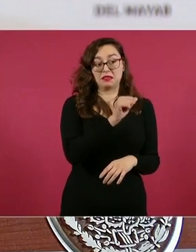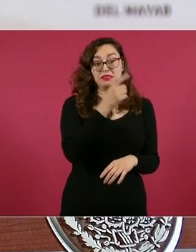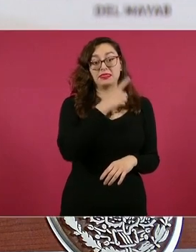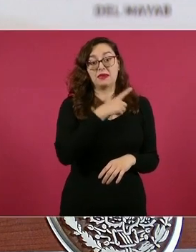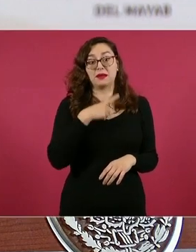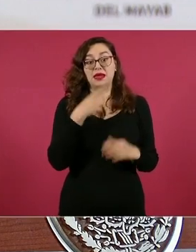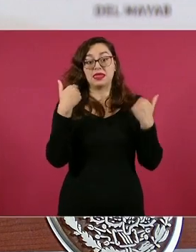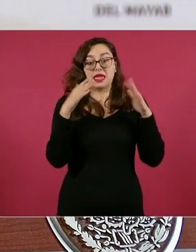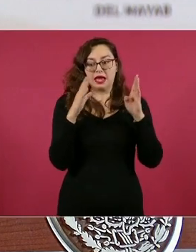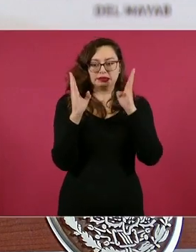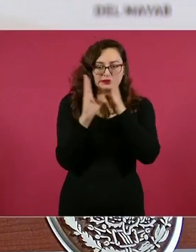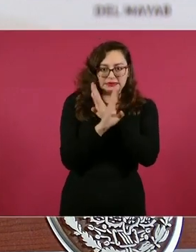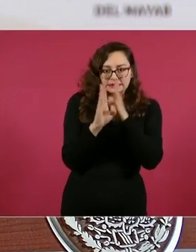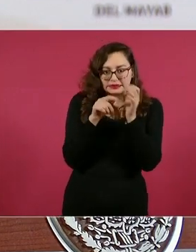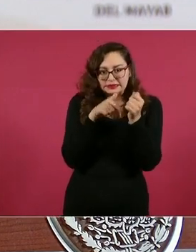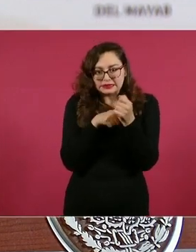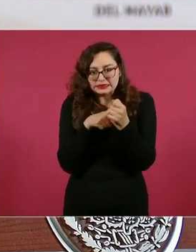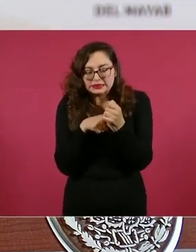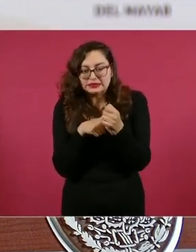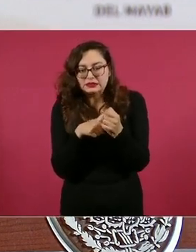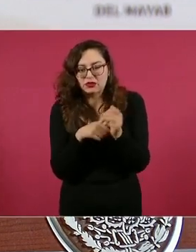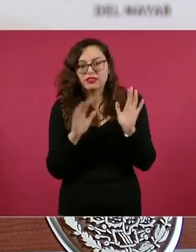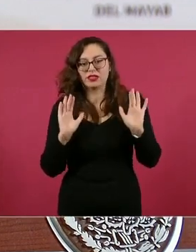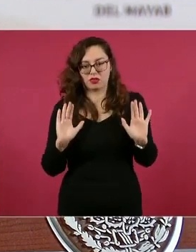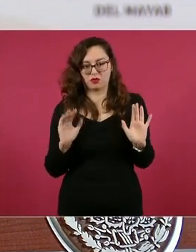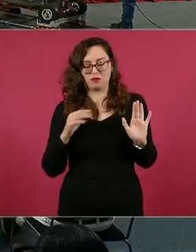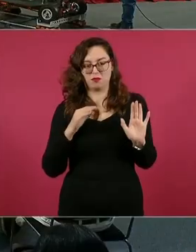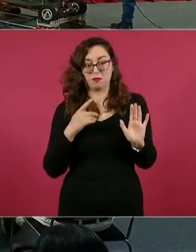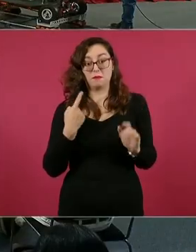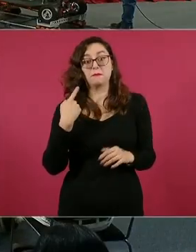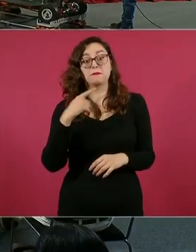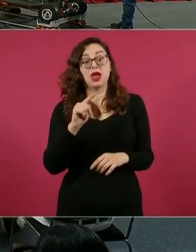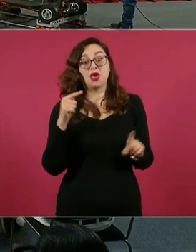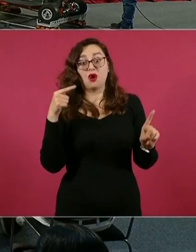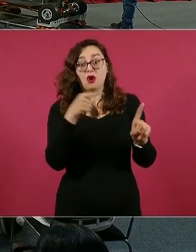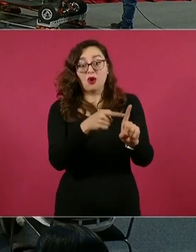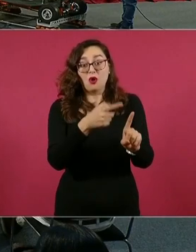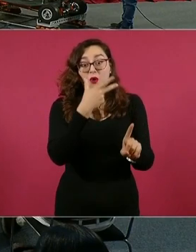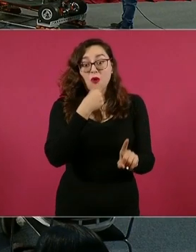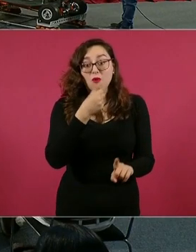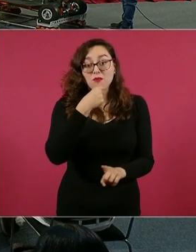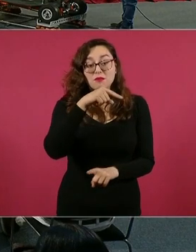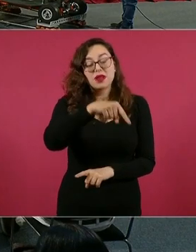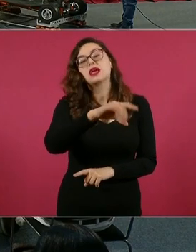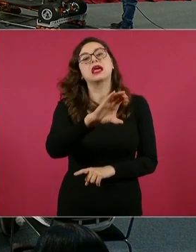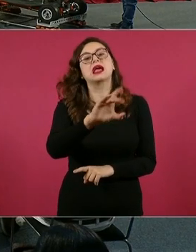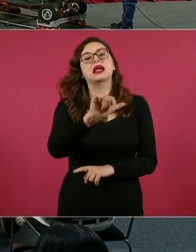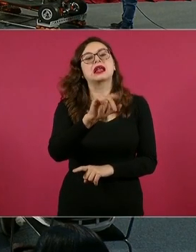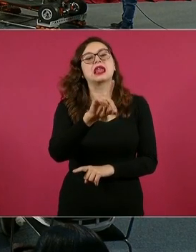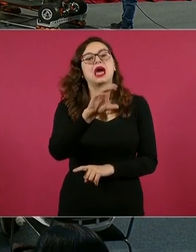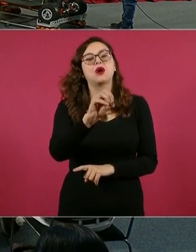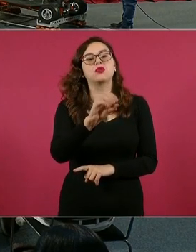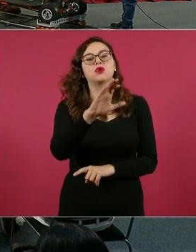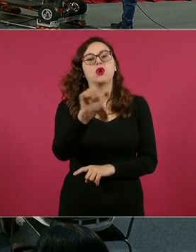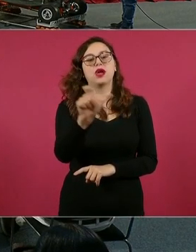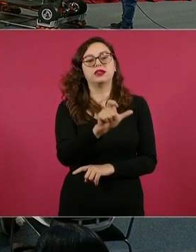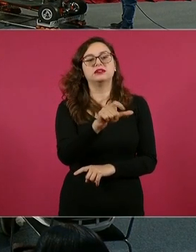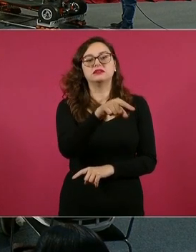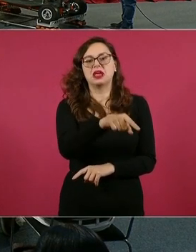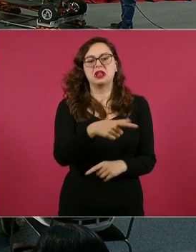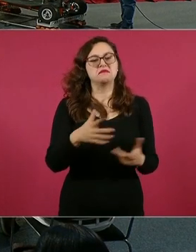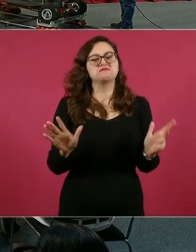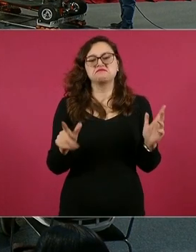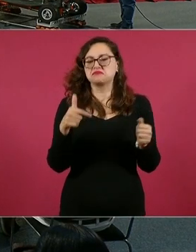pero este señor lo hace de